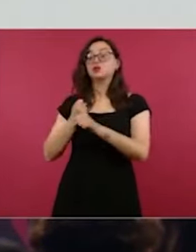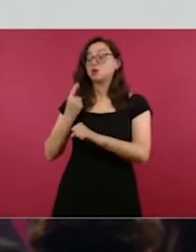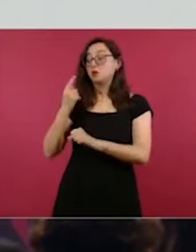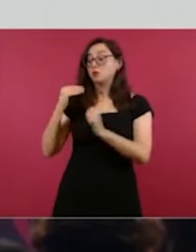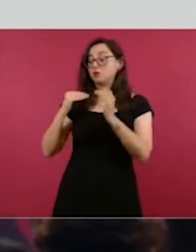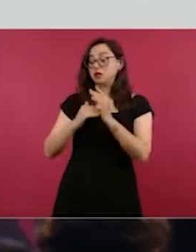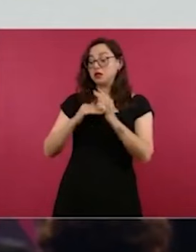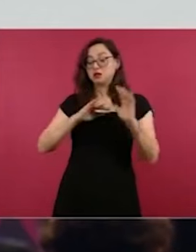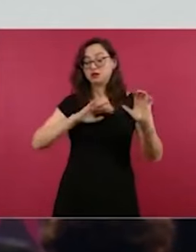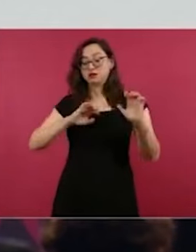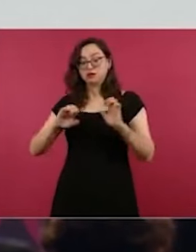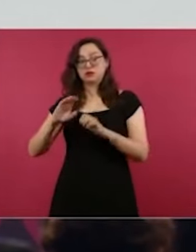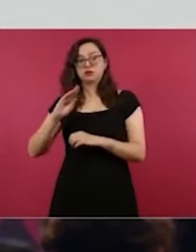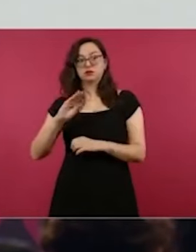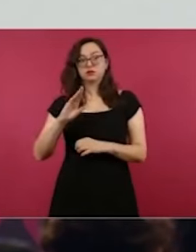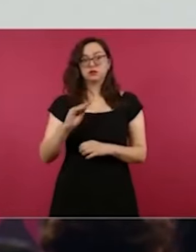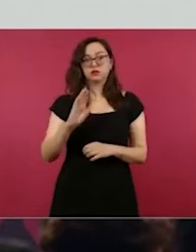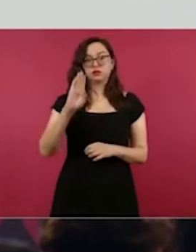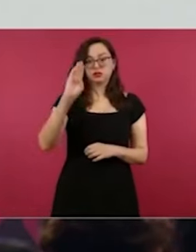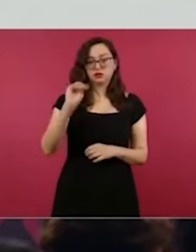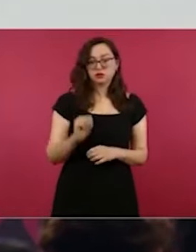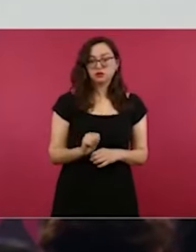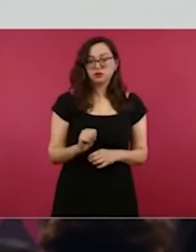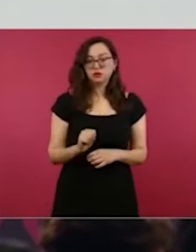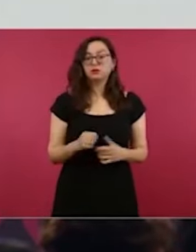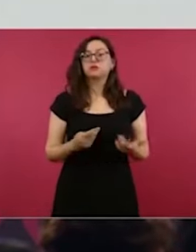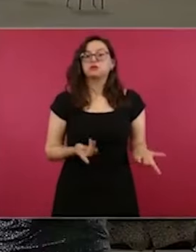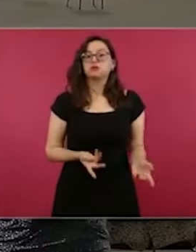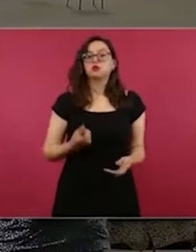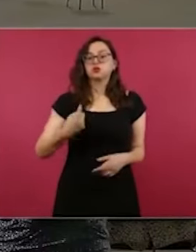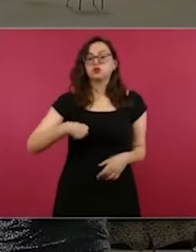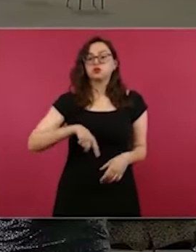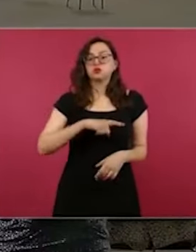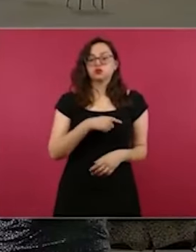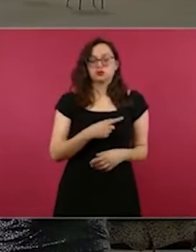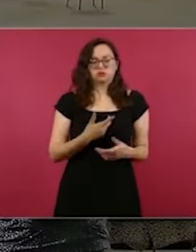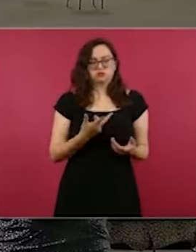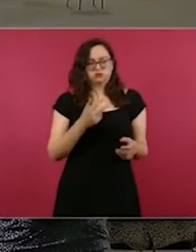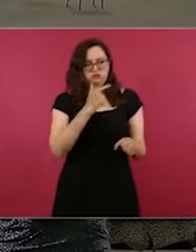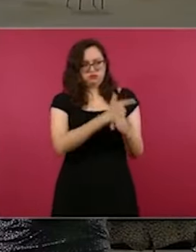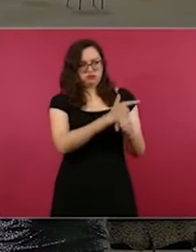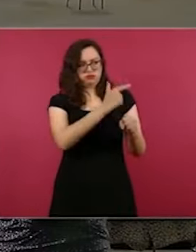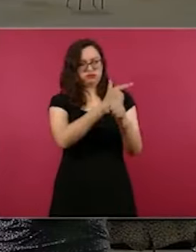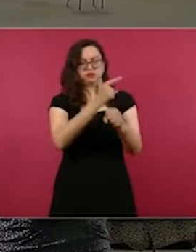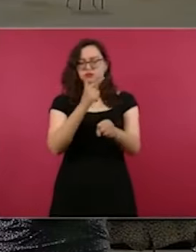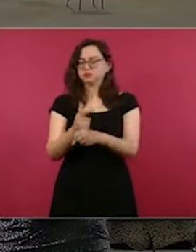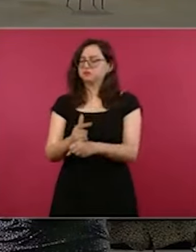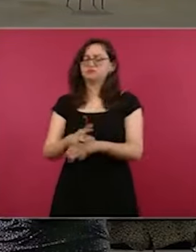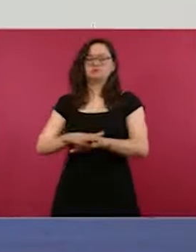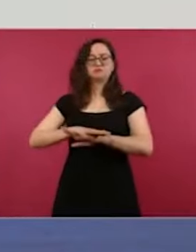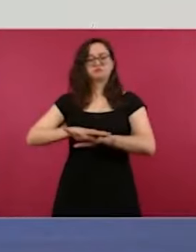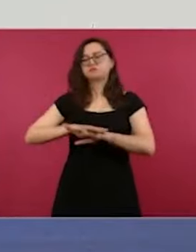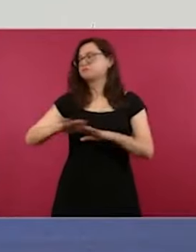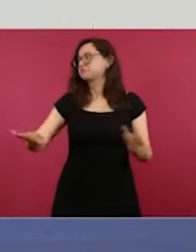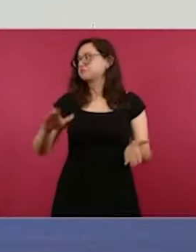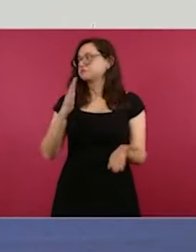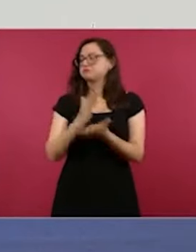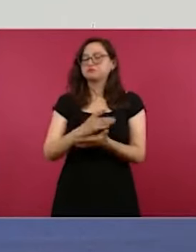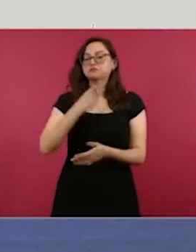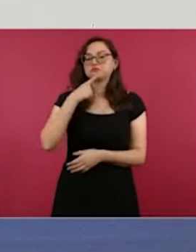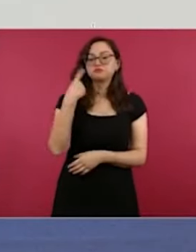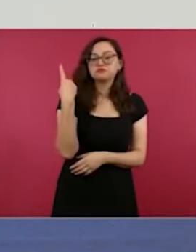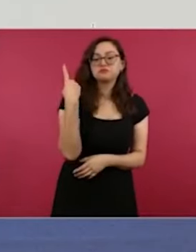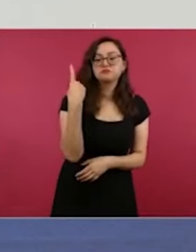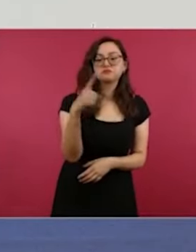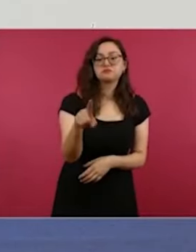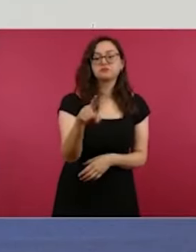la corrupción es esencial que aquellos que están al frente de la lucha sean ejemplos de transparencia y honestidad las acusaciones